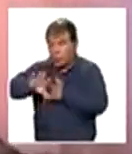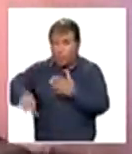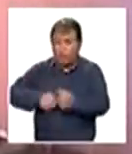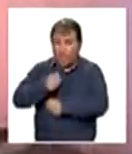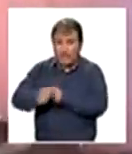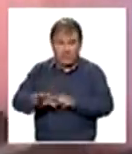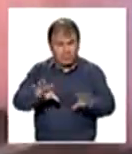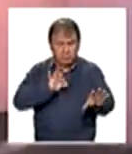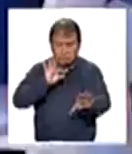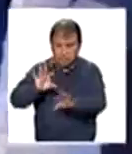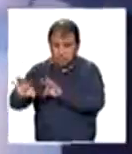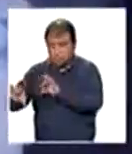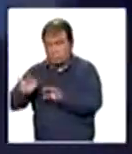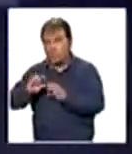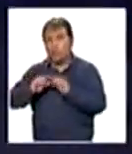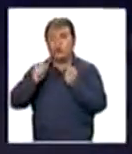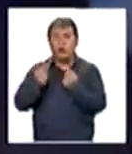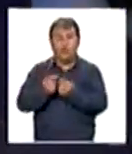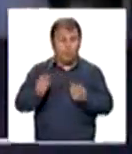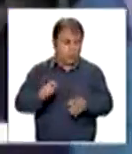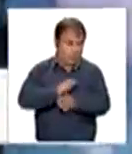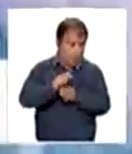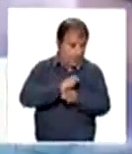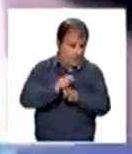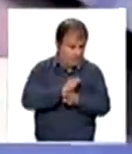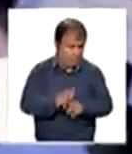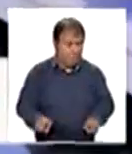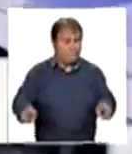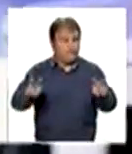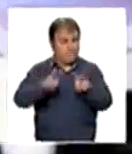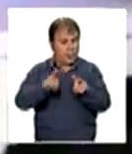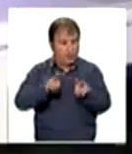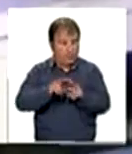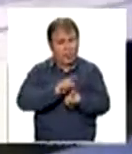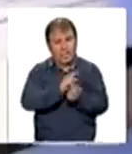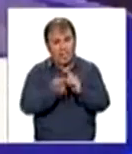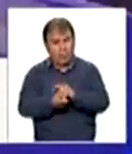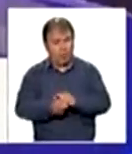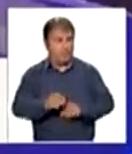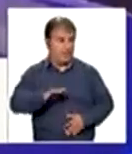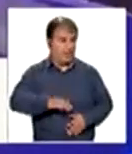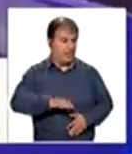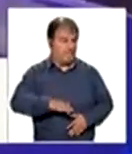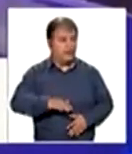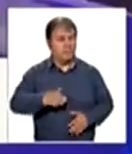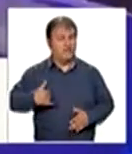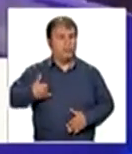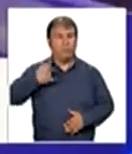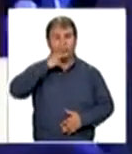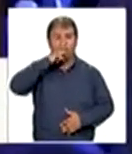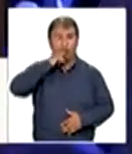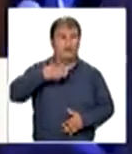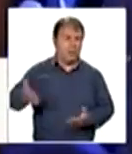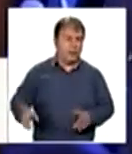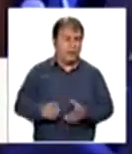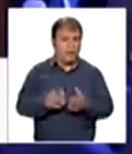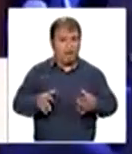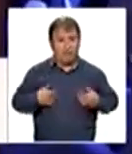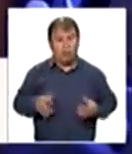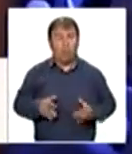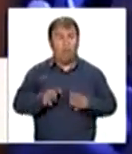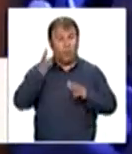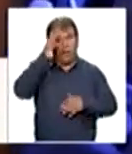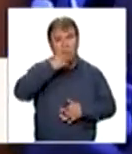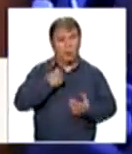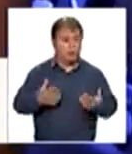el grupo y con talleres les inculcó valores en el paso de niñas a mujeres. Todo se hizo posible, algo inesperado, algo muy